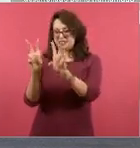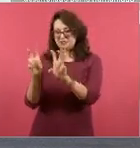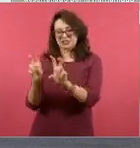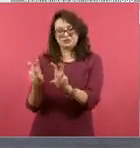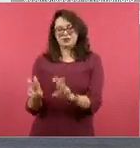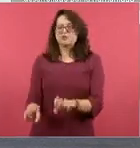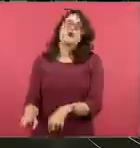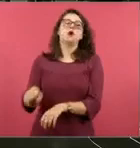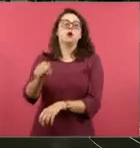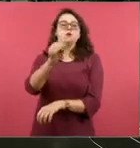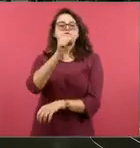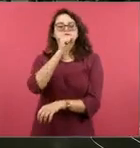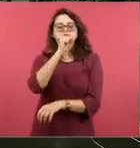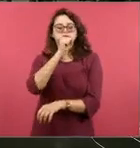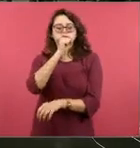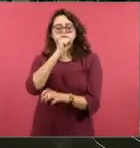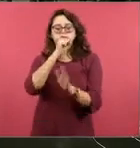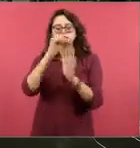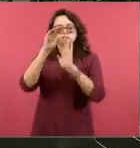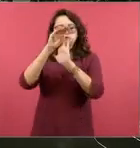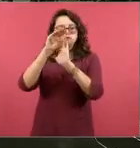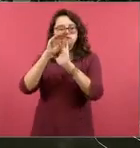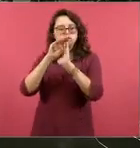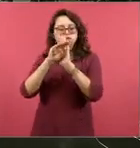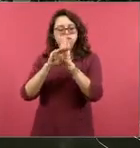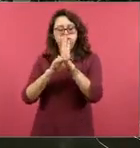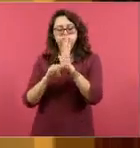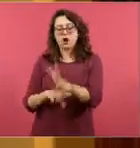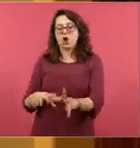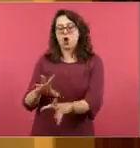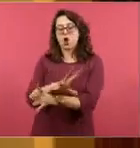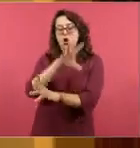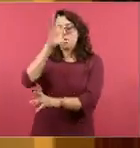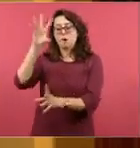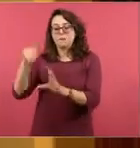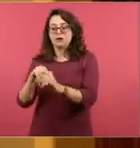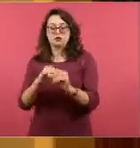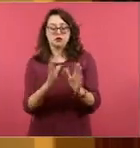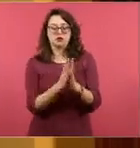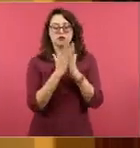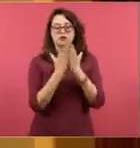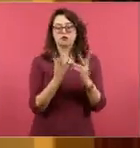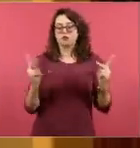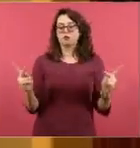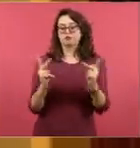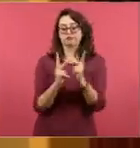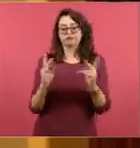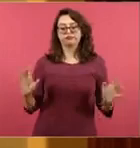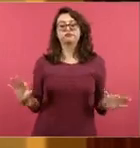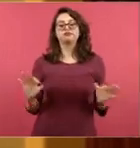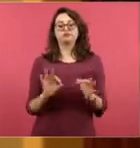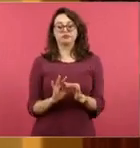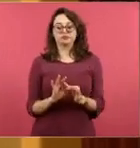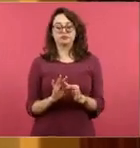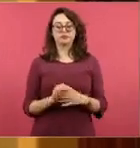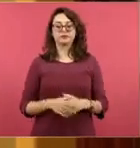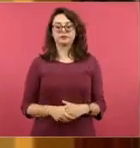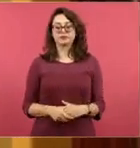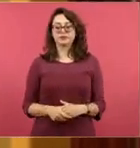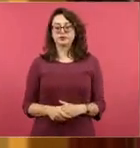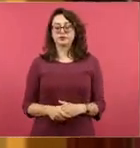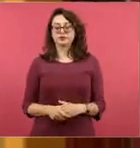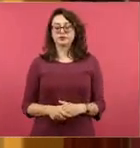contenidos que se van a estar abordando dentro del grado. También bajo toda